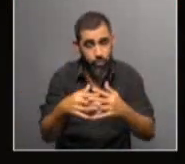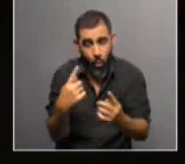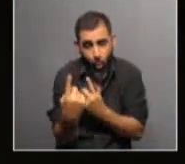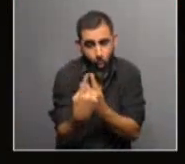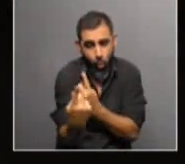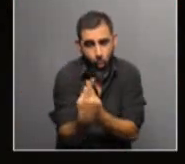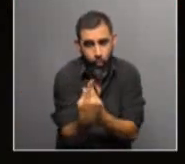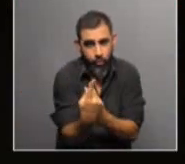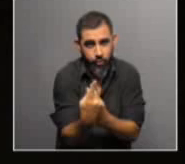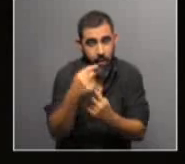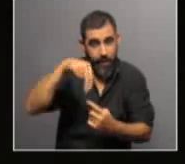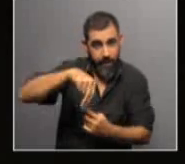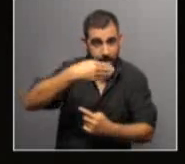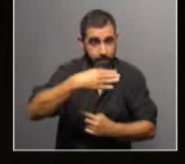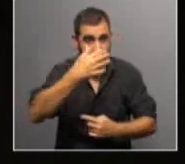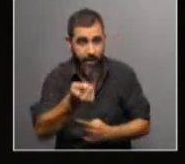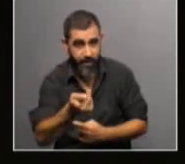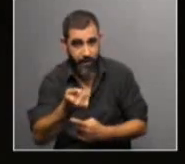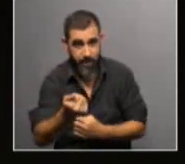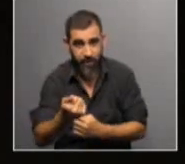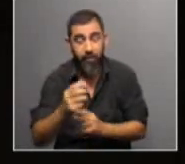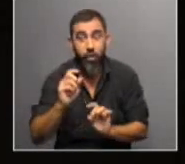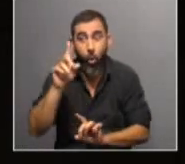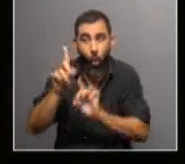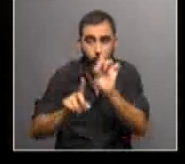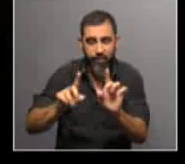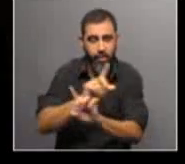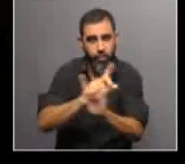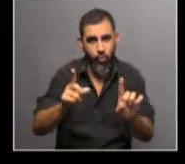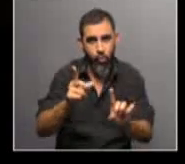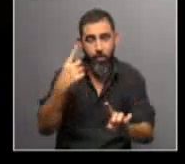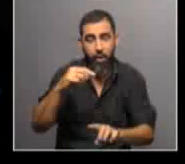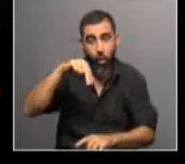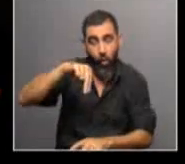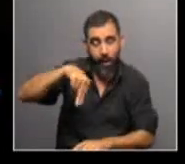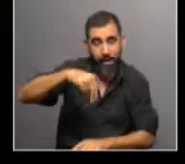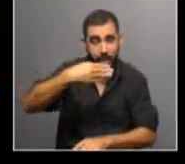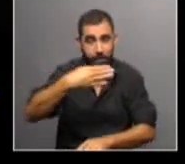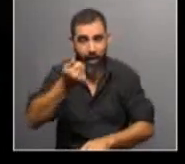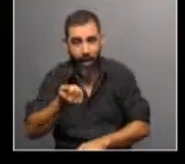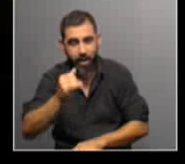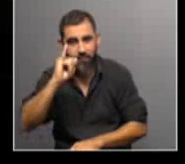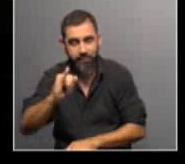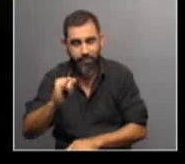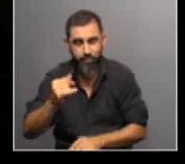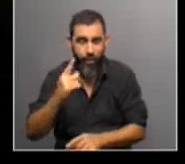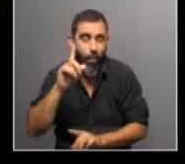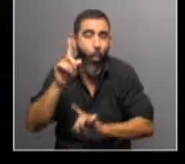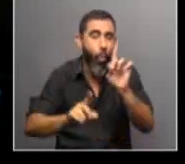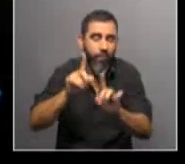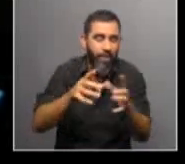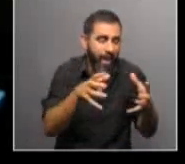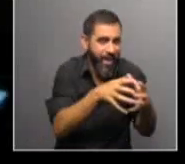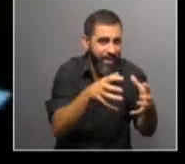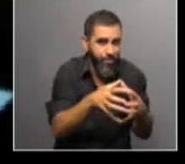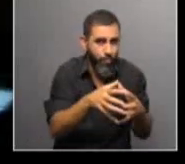uno. Si vos miras en NBA, solo en universidad, no. Claro. Y está más como equipo y. Pero como